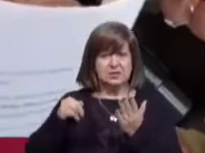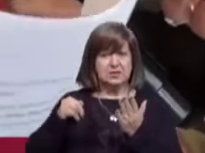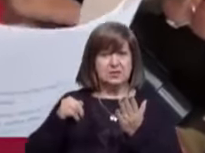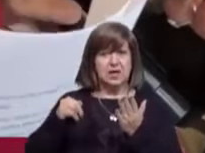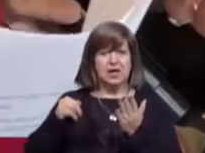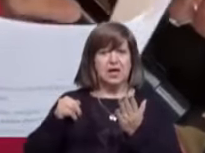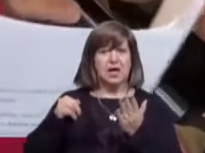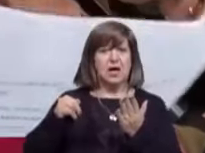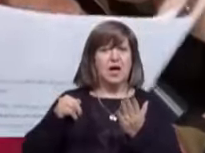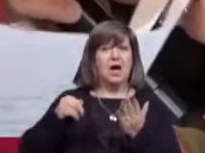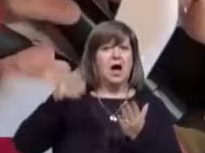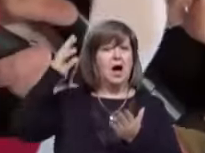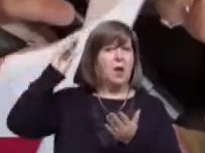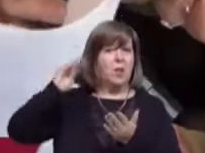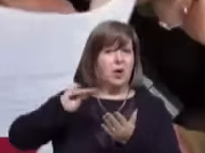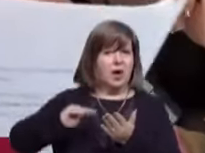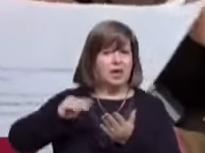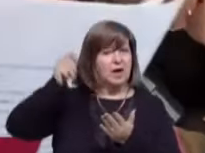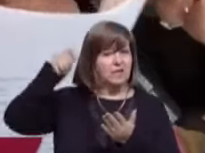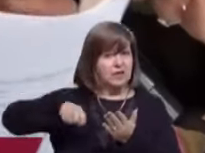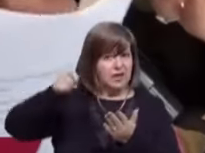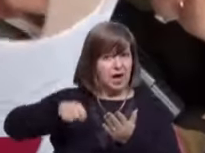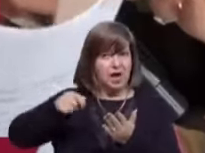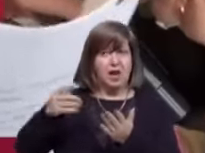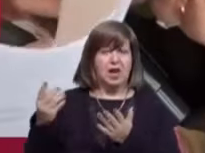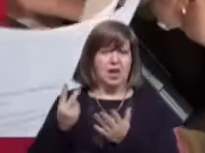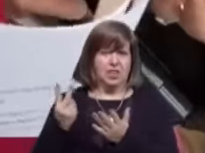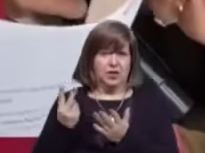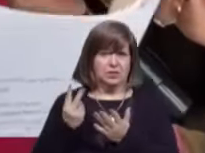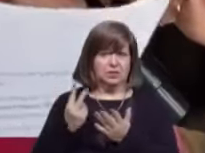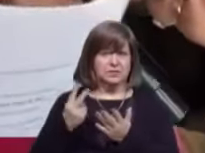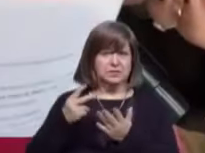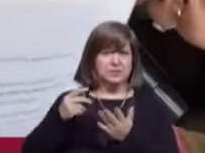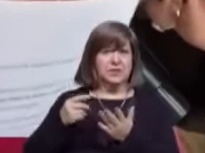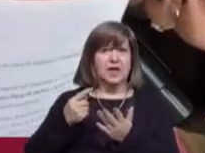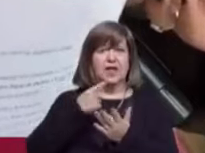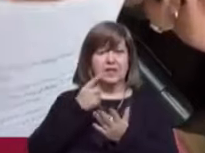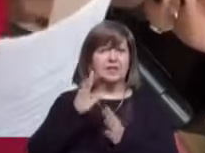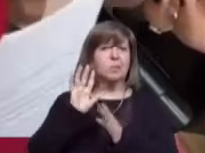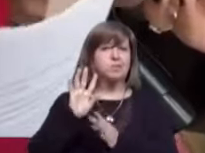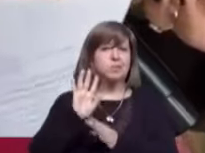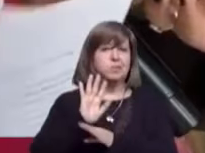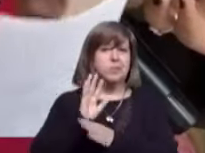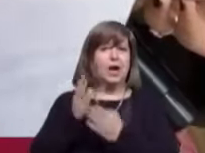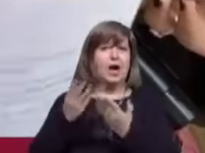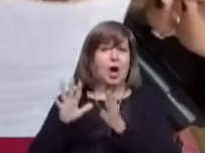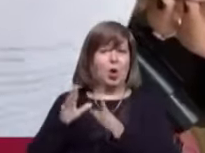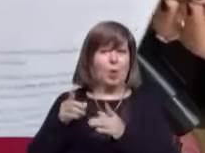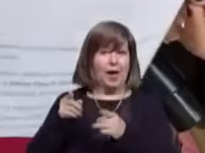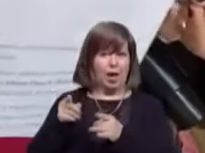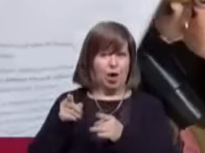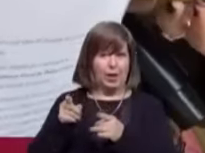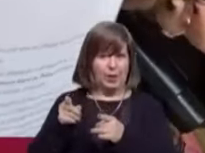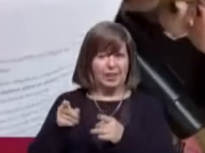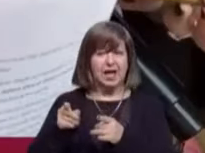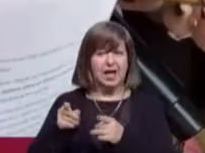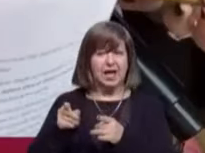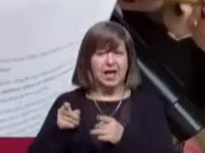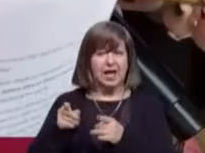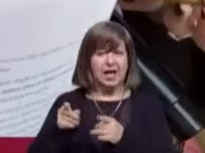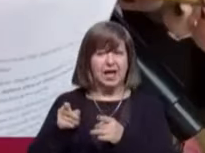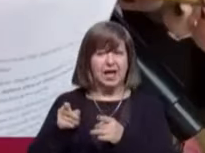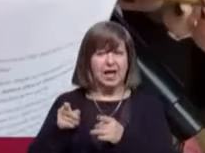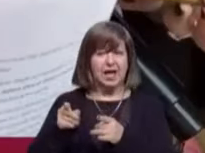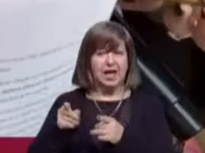por ambos magistrados en relación a la procedencia del instituto procesal denominado recupero de la Libertad en tal sentido se vislumbra con